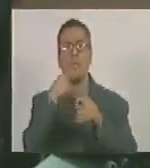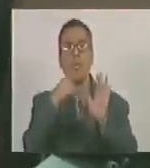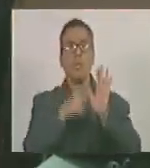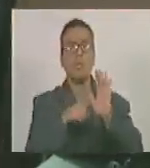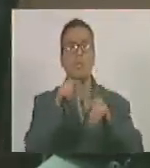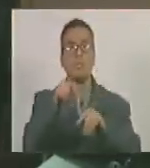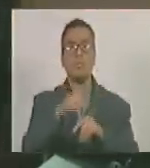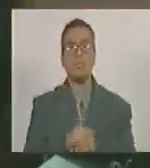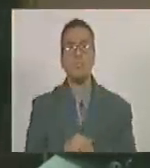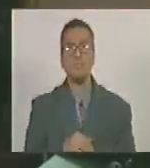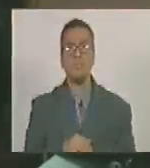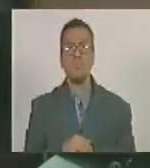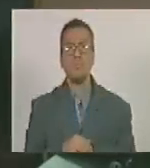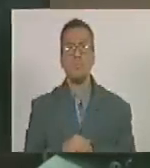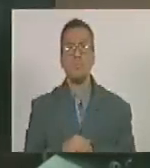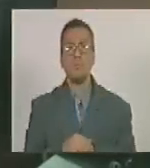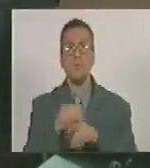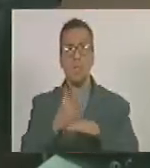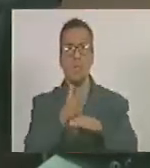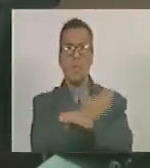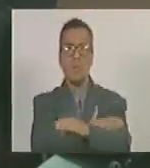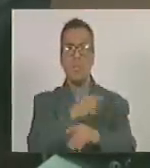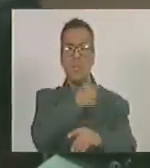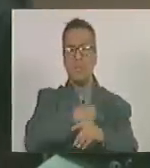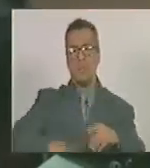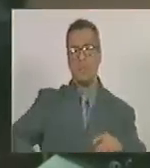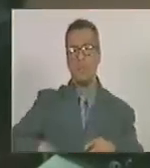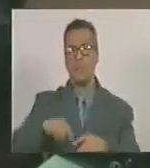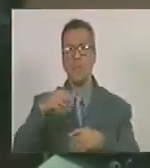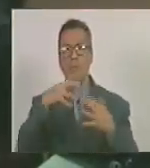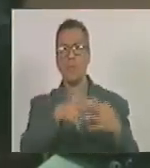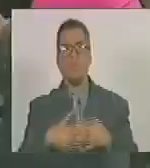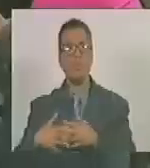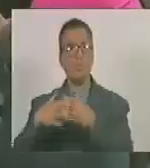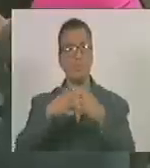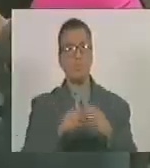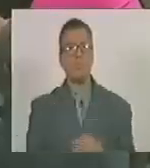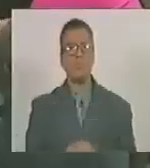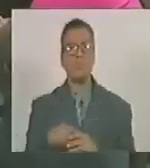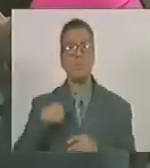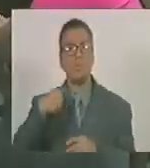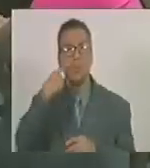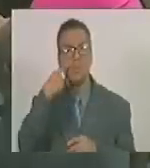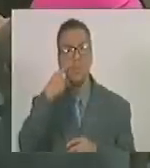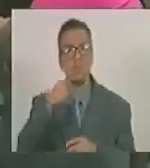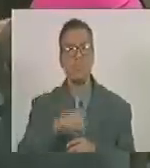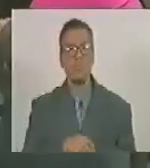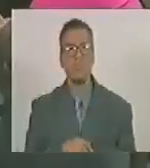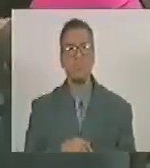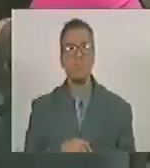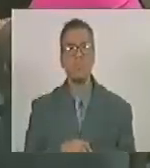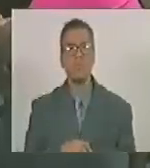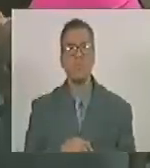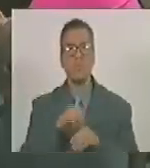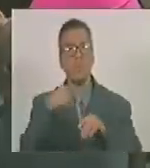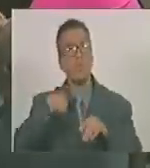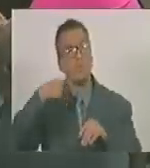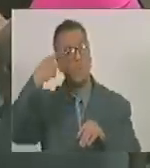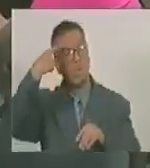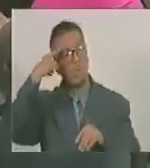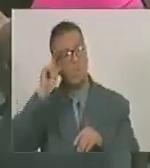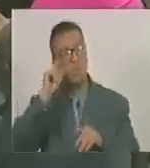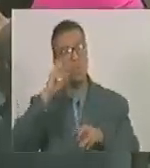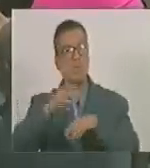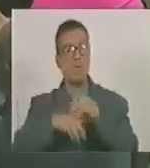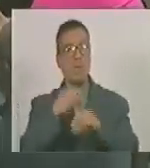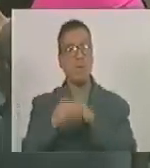pronunciamiento del expresidente de los Estados Unidos. Venir aquí a pretender